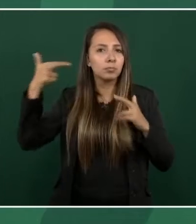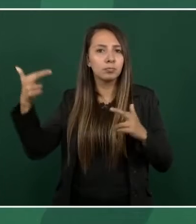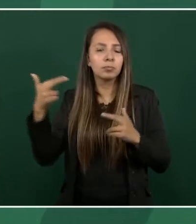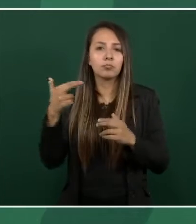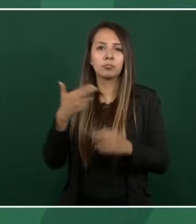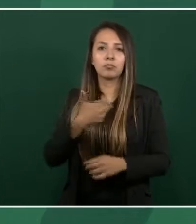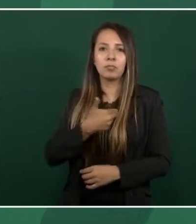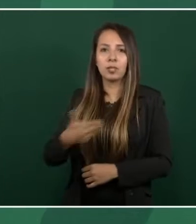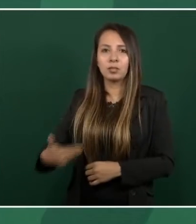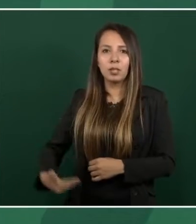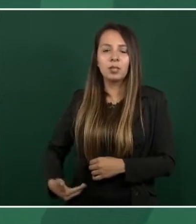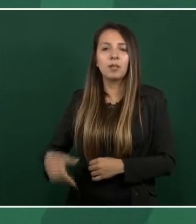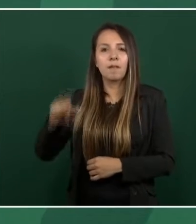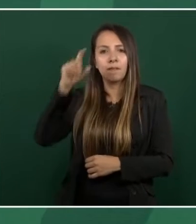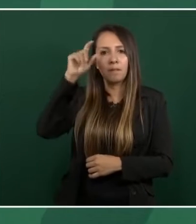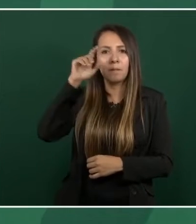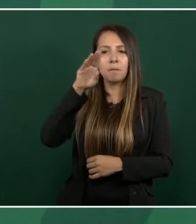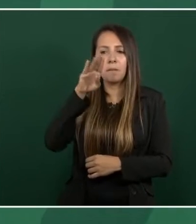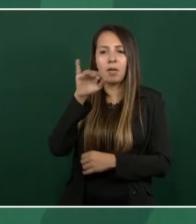el presidente Biden.